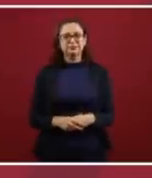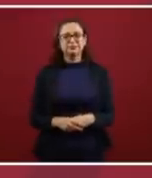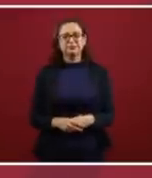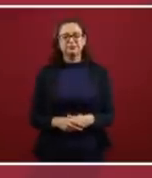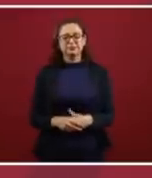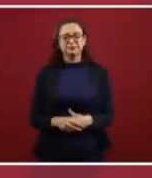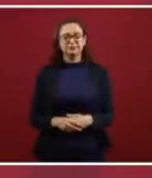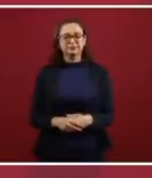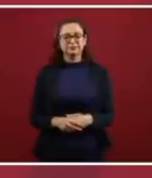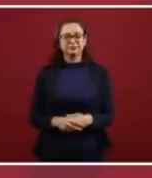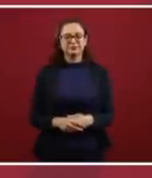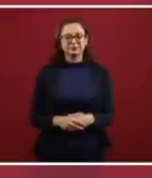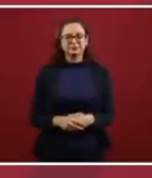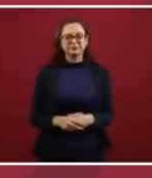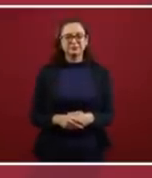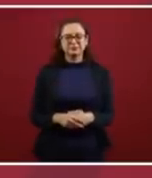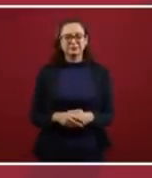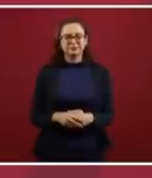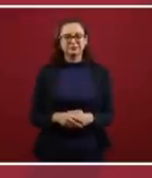recuperación o